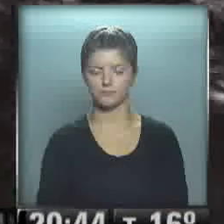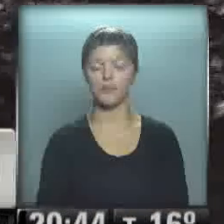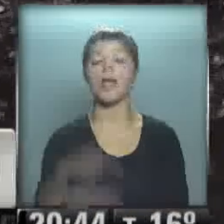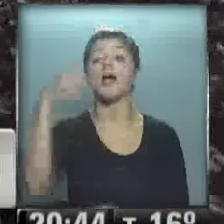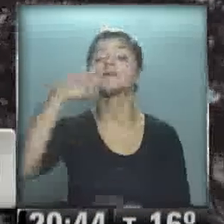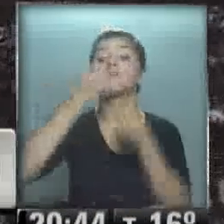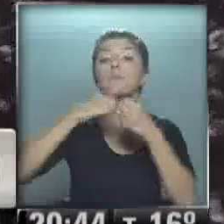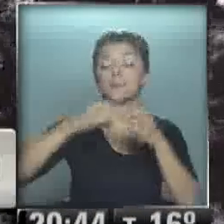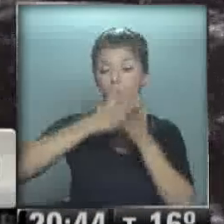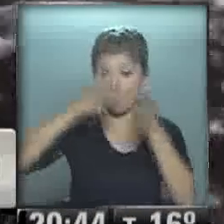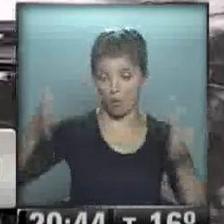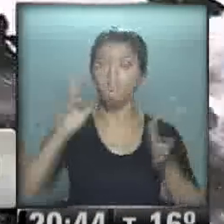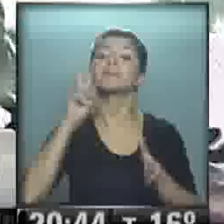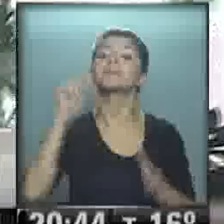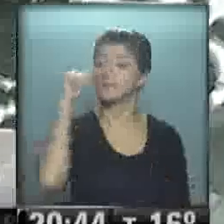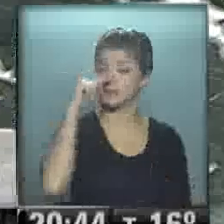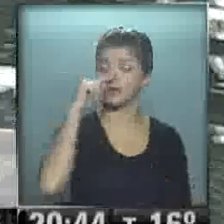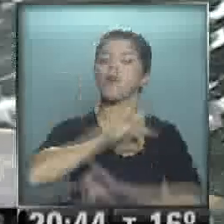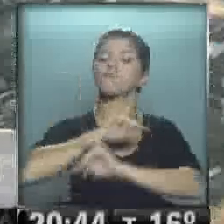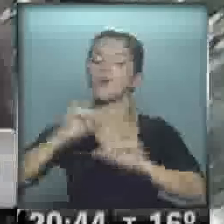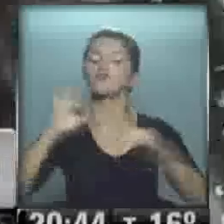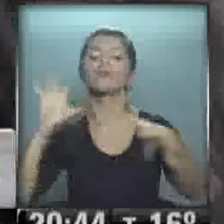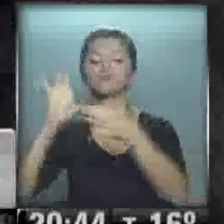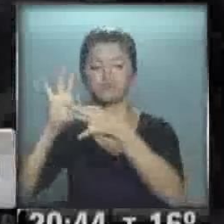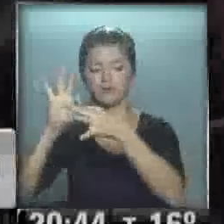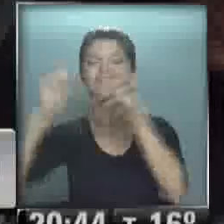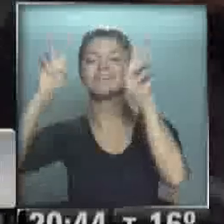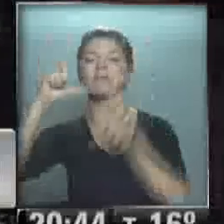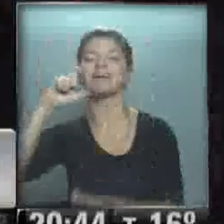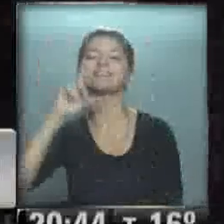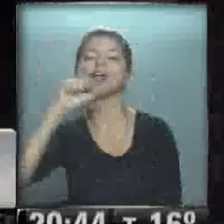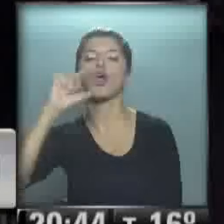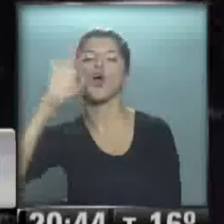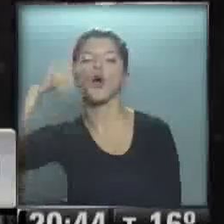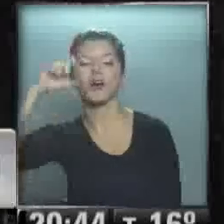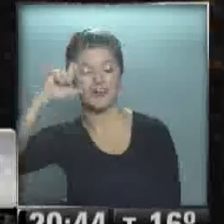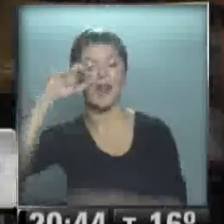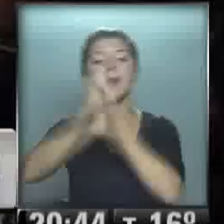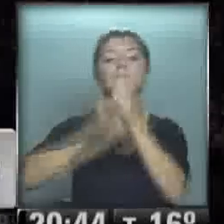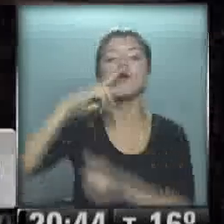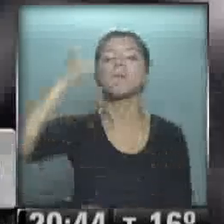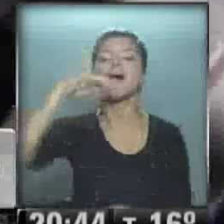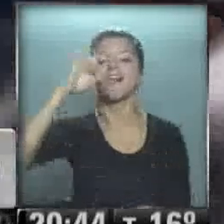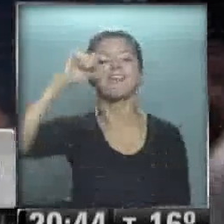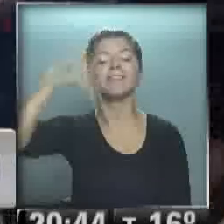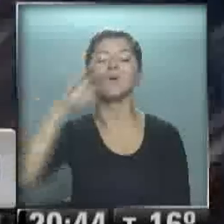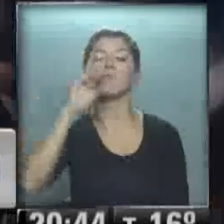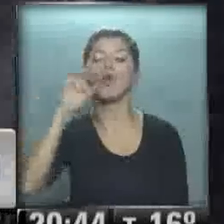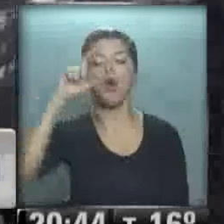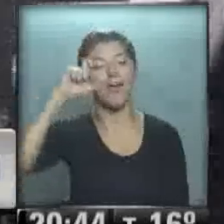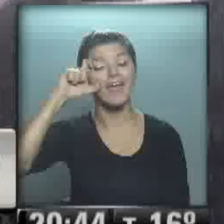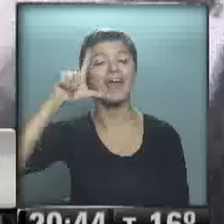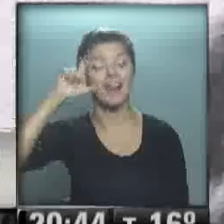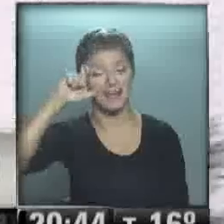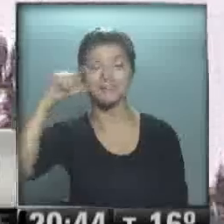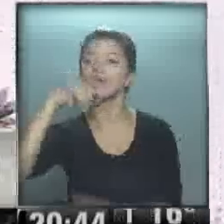Abrimos este bloque de Visión 7 con la información relacionada en la causa Chicone. El empresario Alejandro Van der Breule presentó hoy un